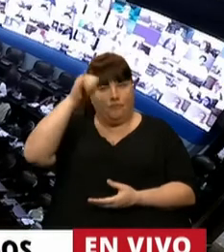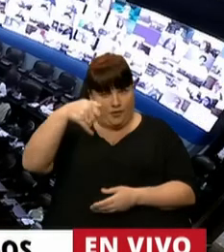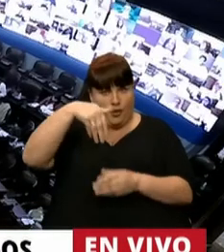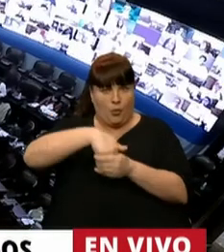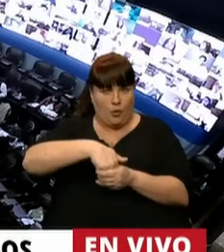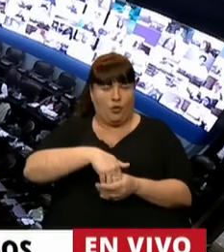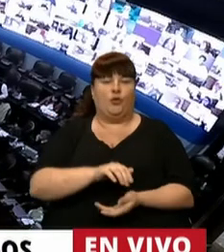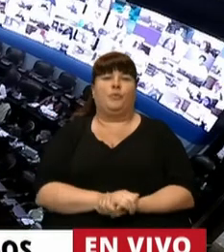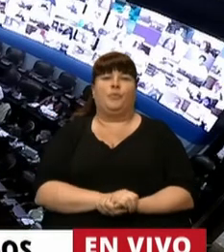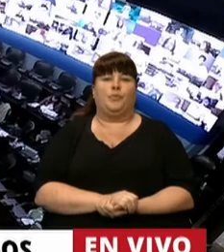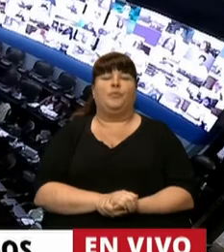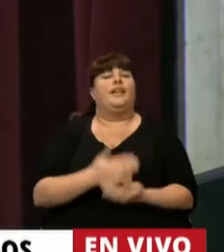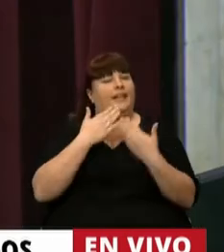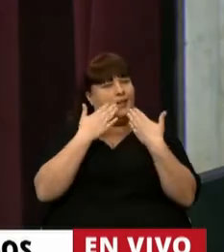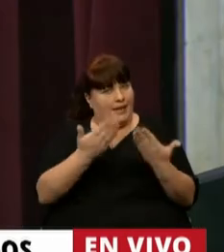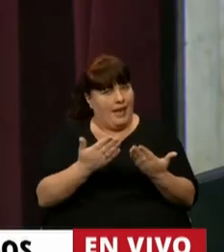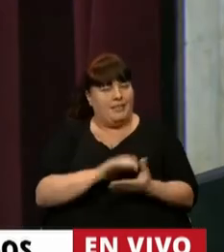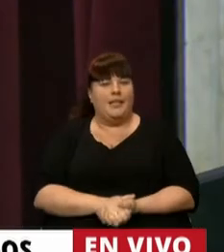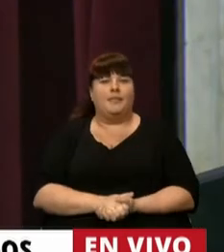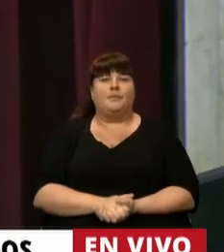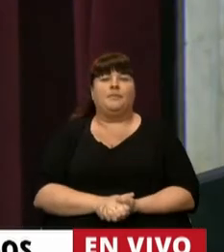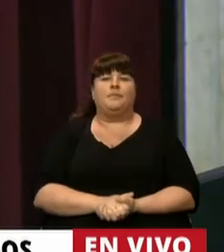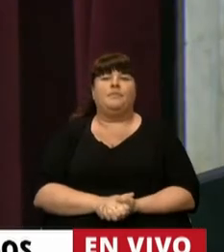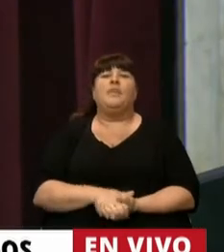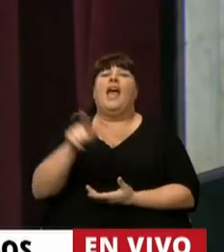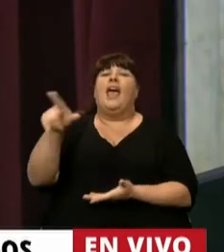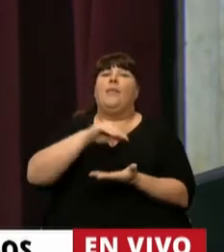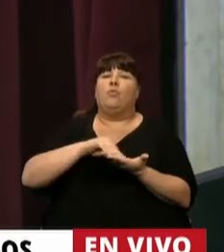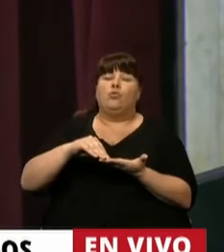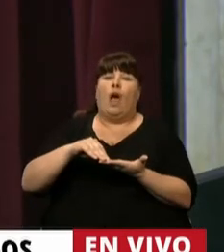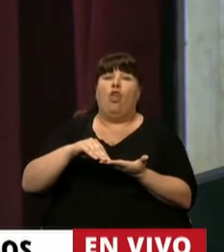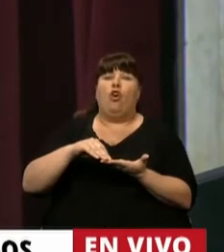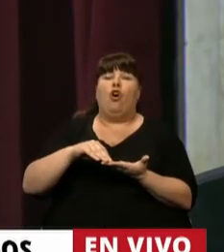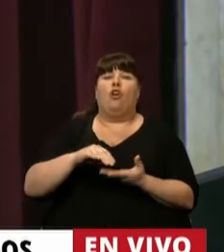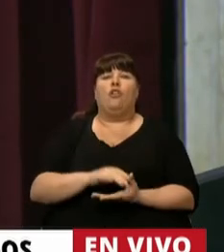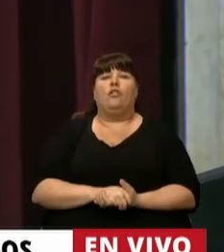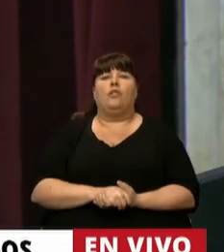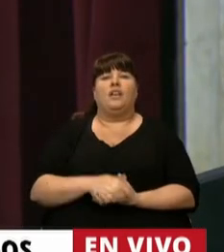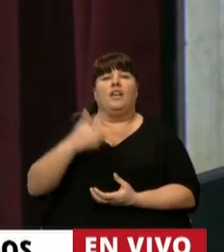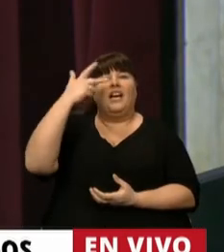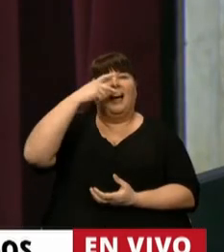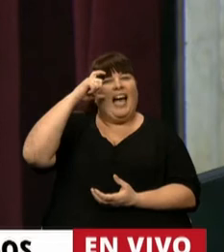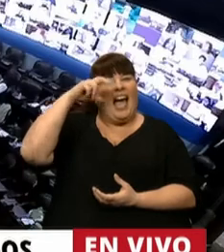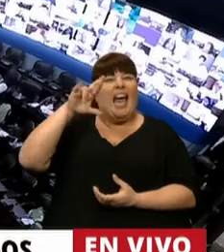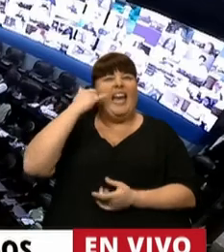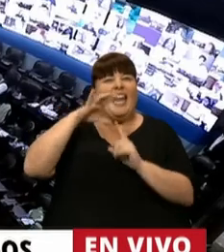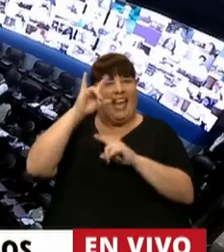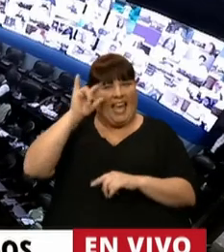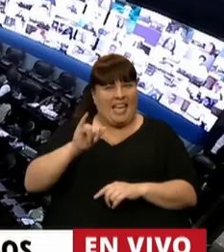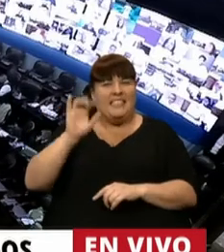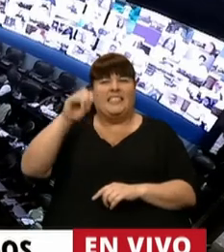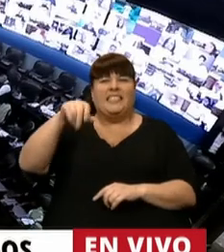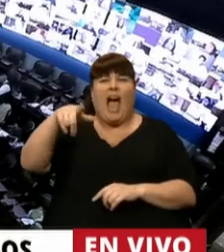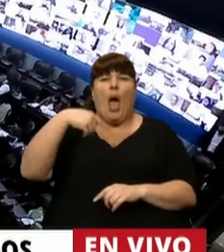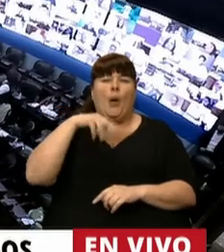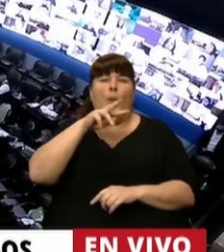Afirmativo, señor presidente. Gracias, Lucía. Diputado Jorge Ricardo Enríquez, que andaba